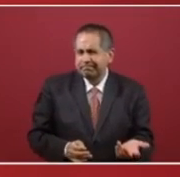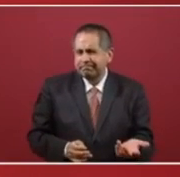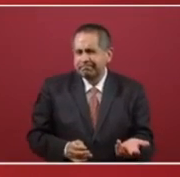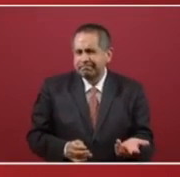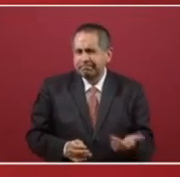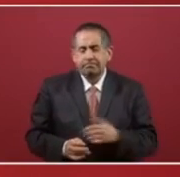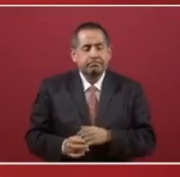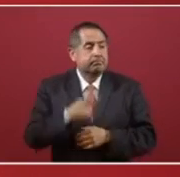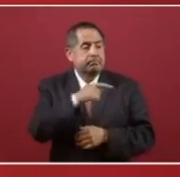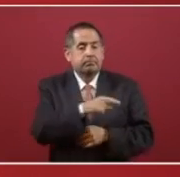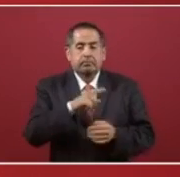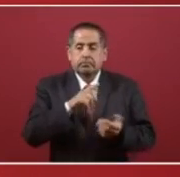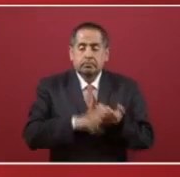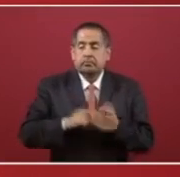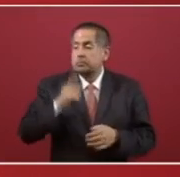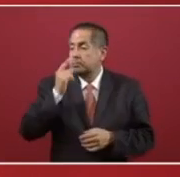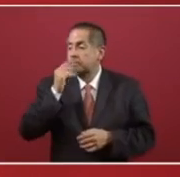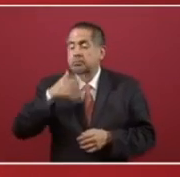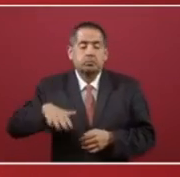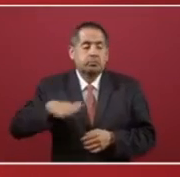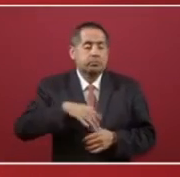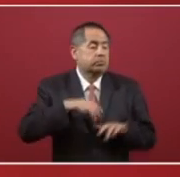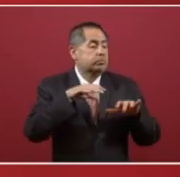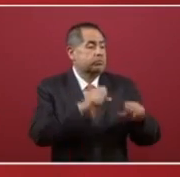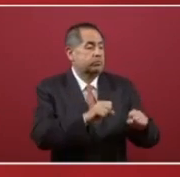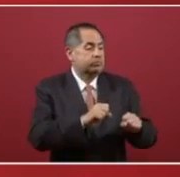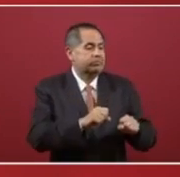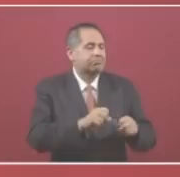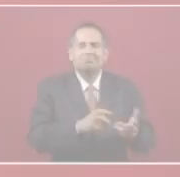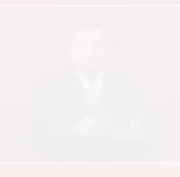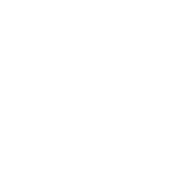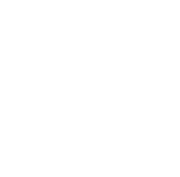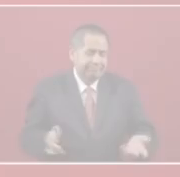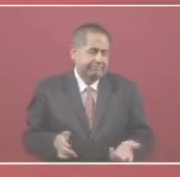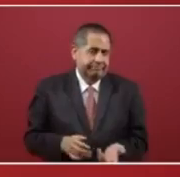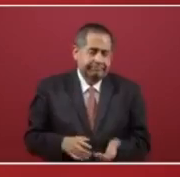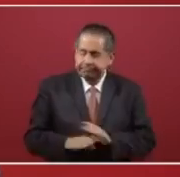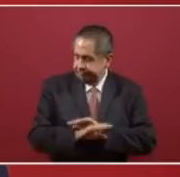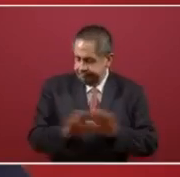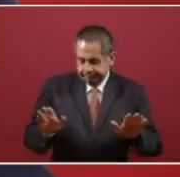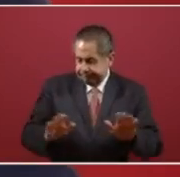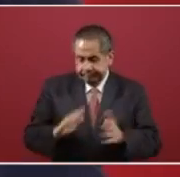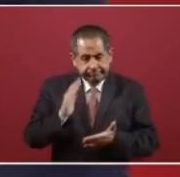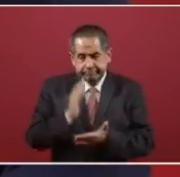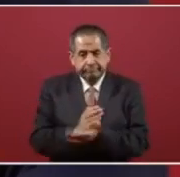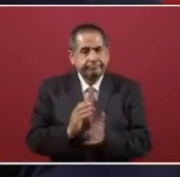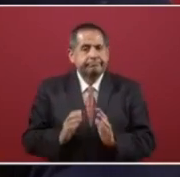llevaban a cabo operativos con el respaldo del gobierno. Ya no hay